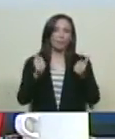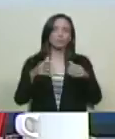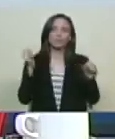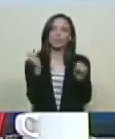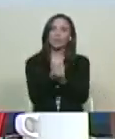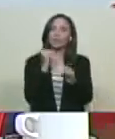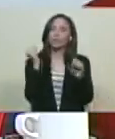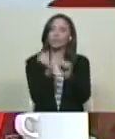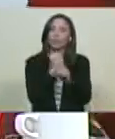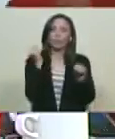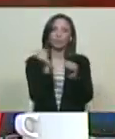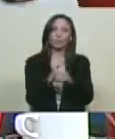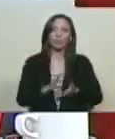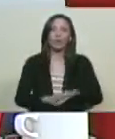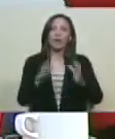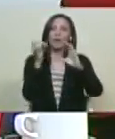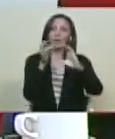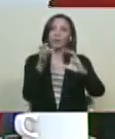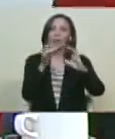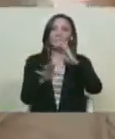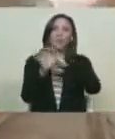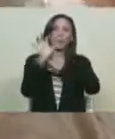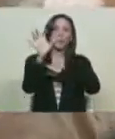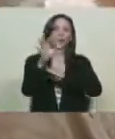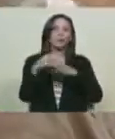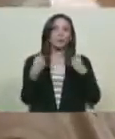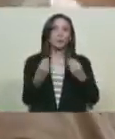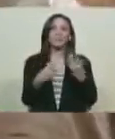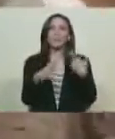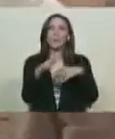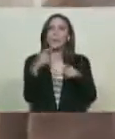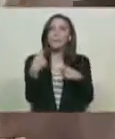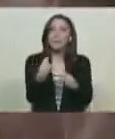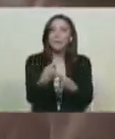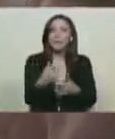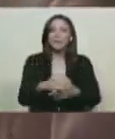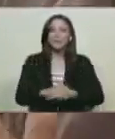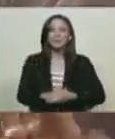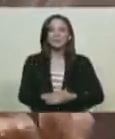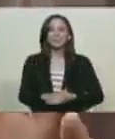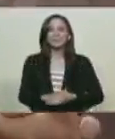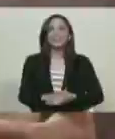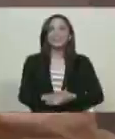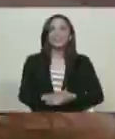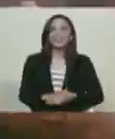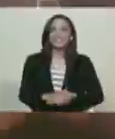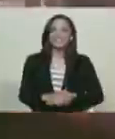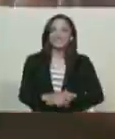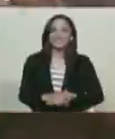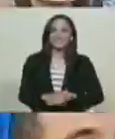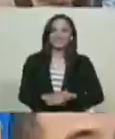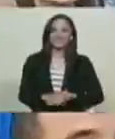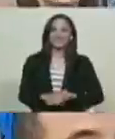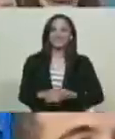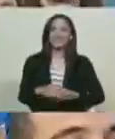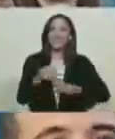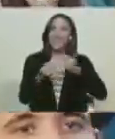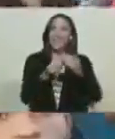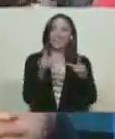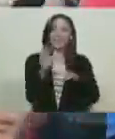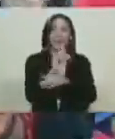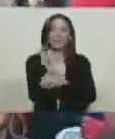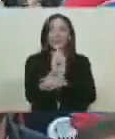implementar el carné de la patria como así, forma de paga de transporte público. Así es que se gobierna. Haga las mesas de